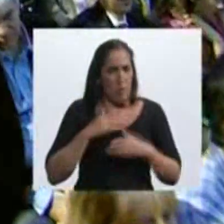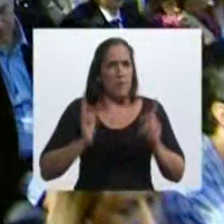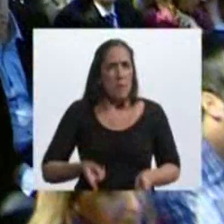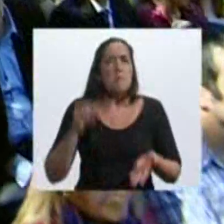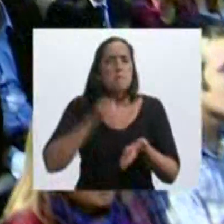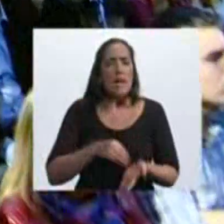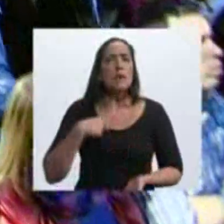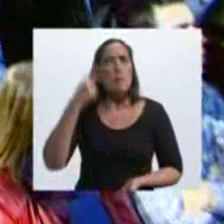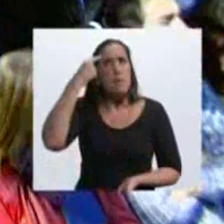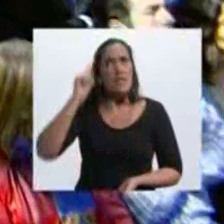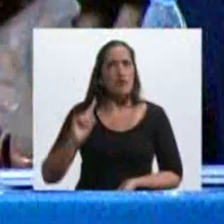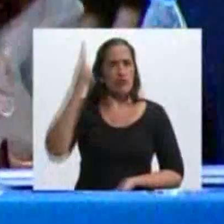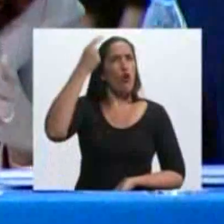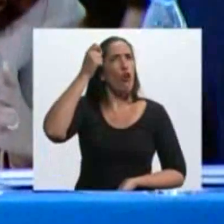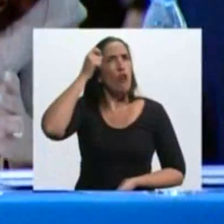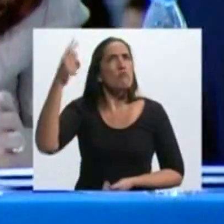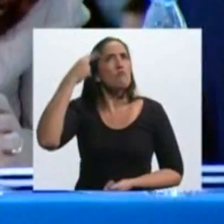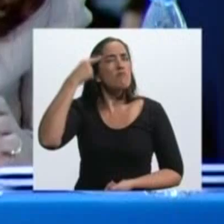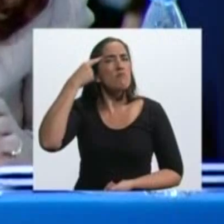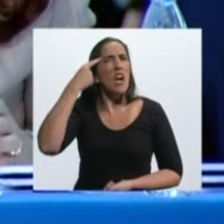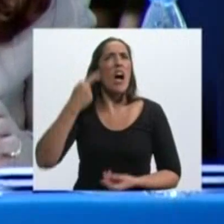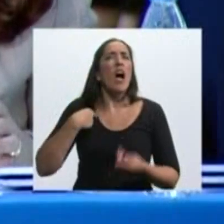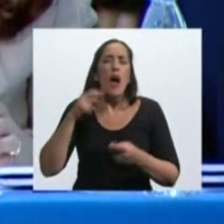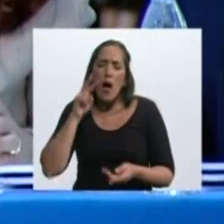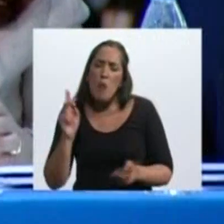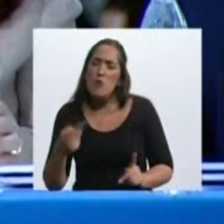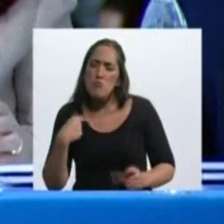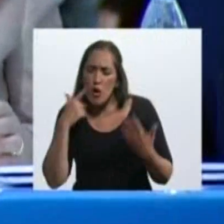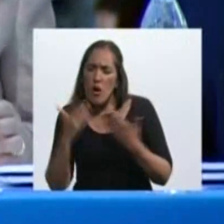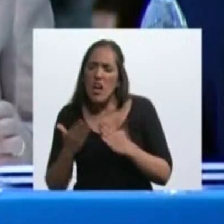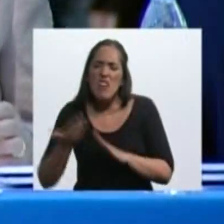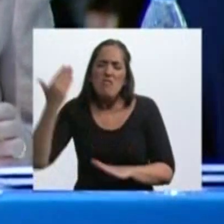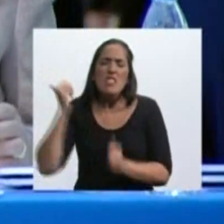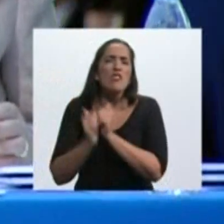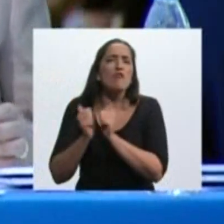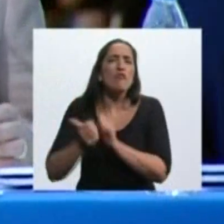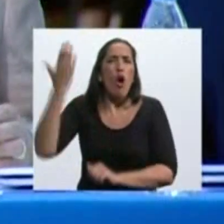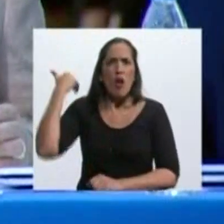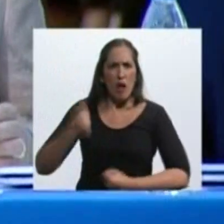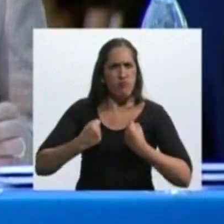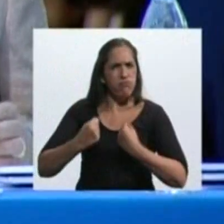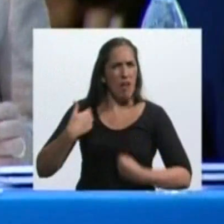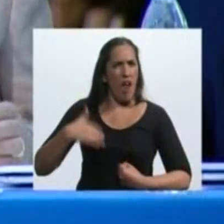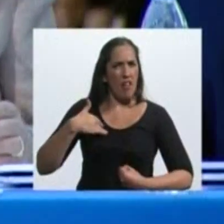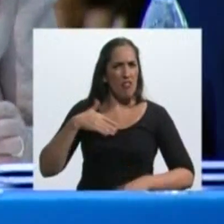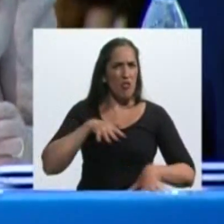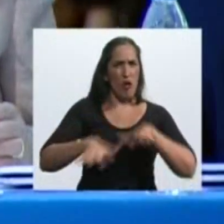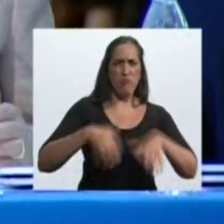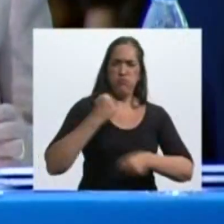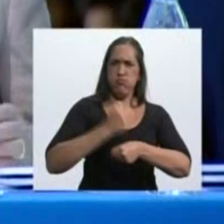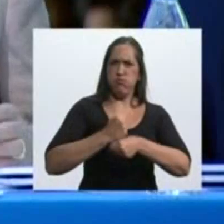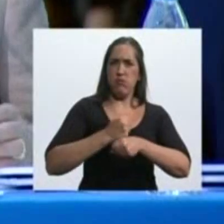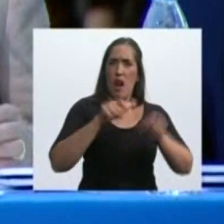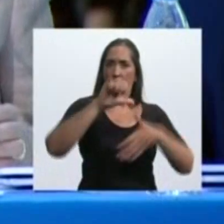pensar por cuenta propia. ¿Qué fue lo que pasó de esa Argentina pujante, única